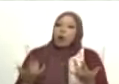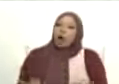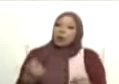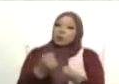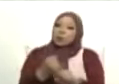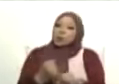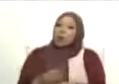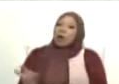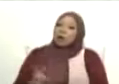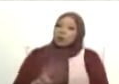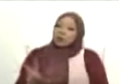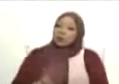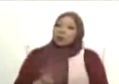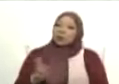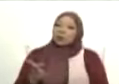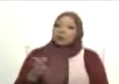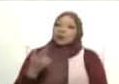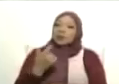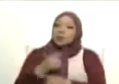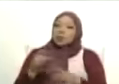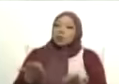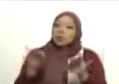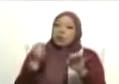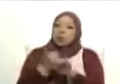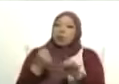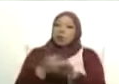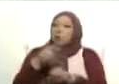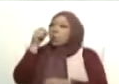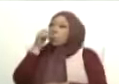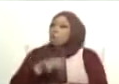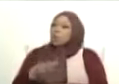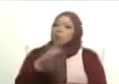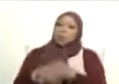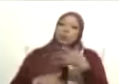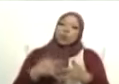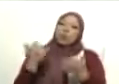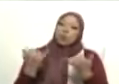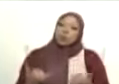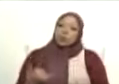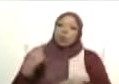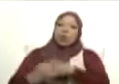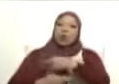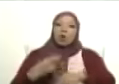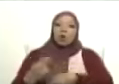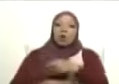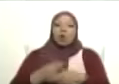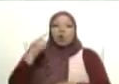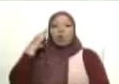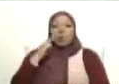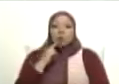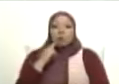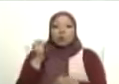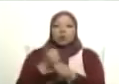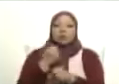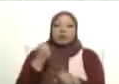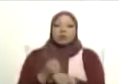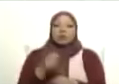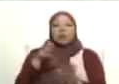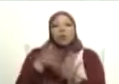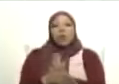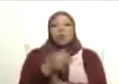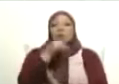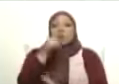pueblo. Es realmente extraordinario todo lo que ha parido la Revolución Bolivariana en los últimos